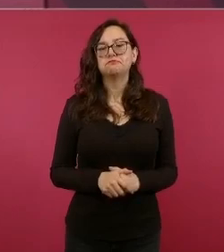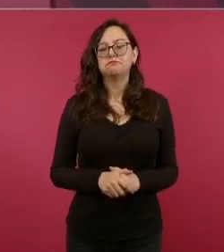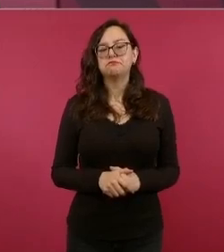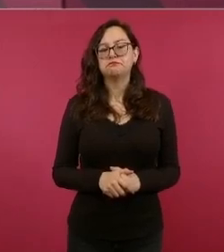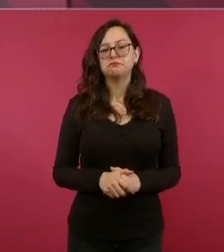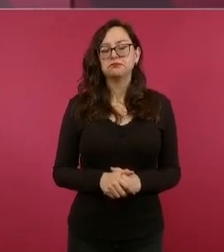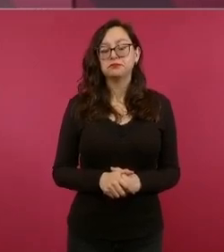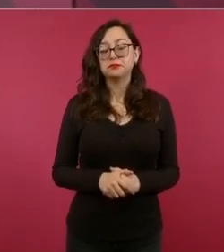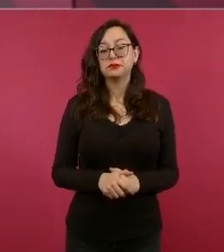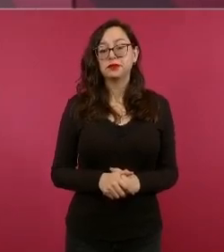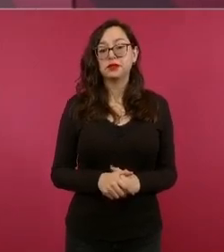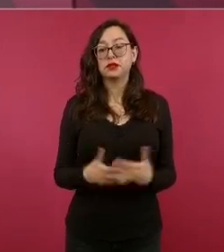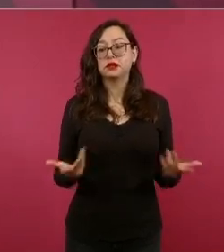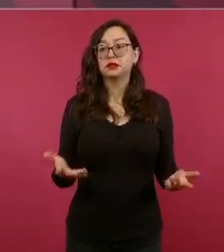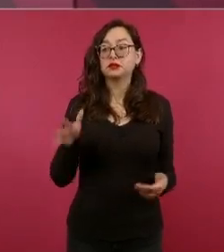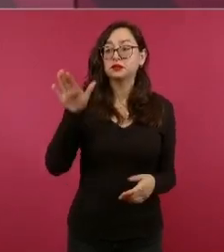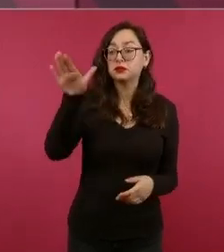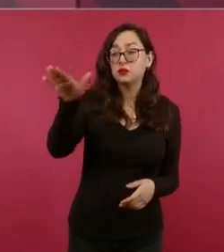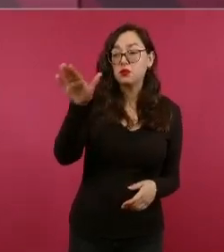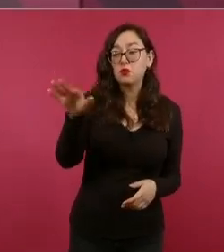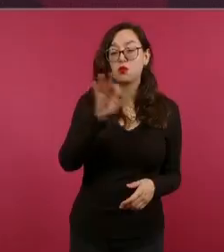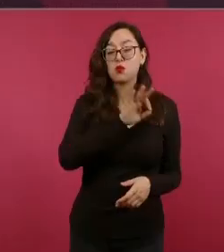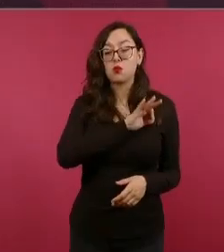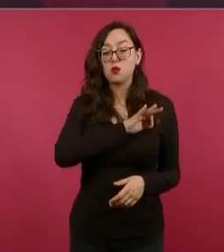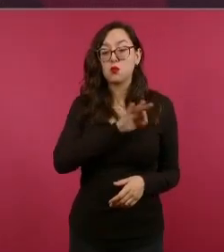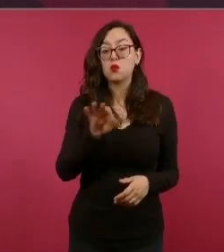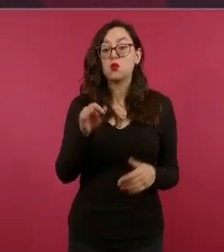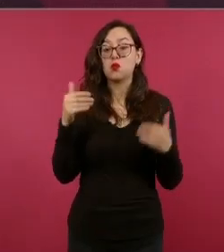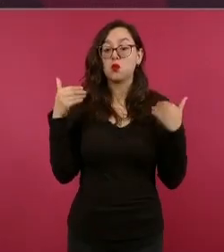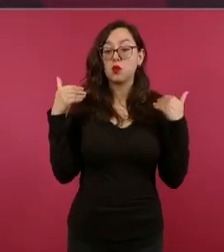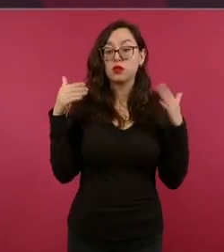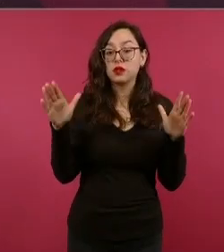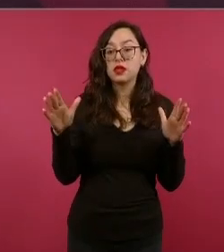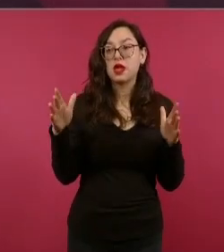de manera rápida cuando consideren